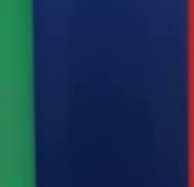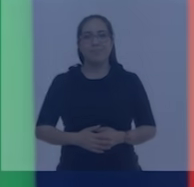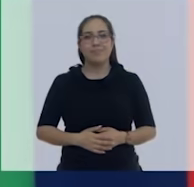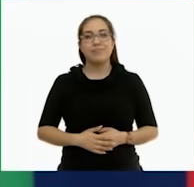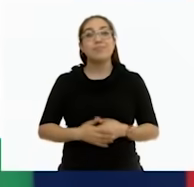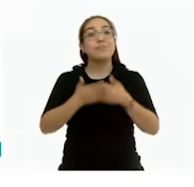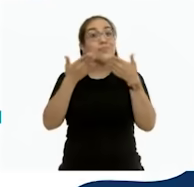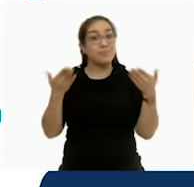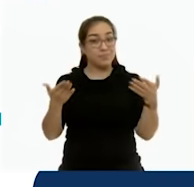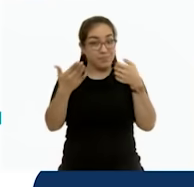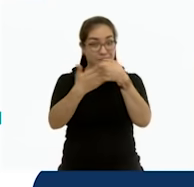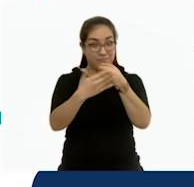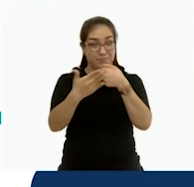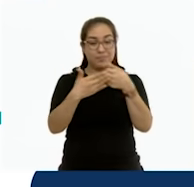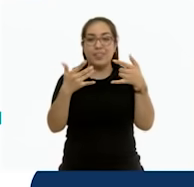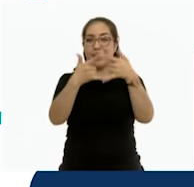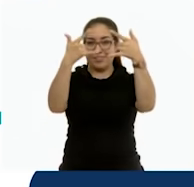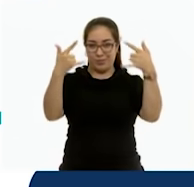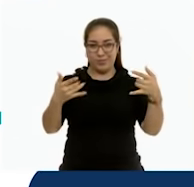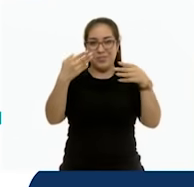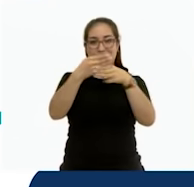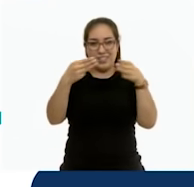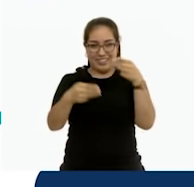A continuación, historia.